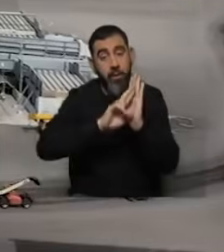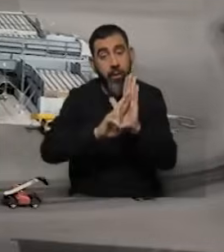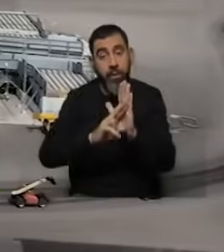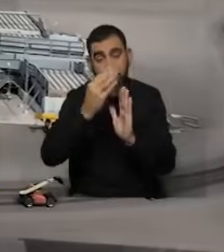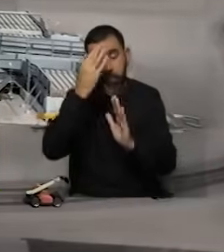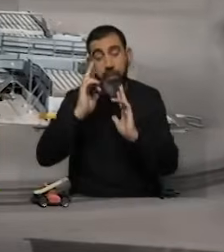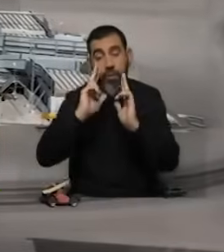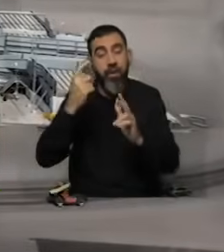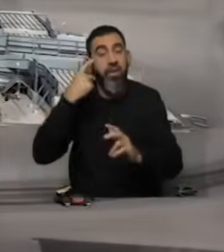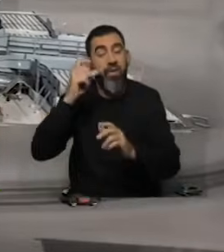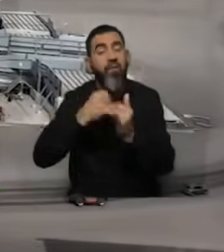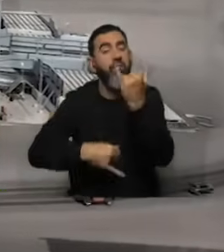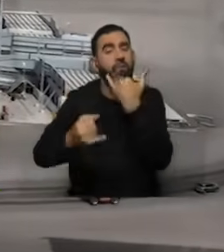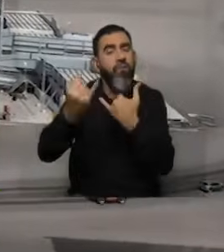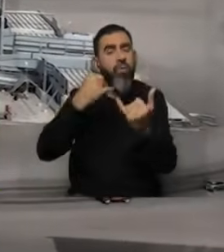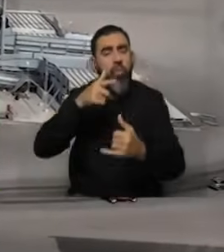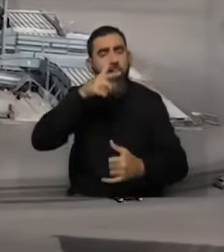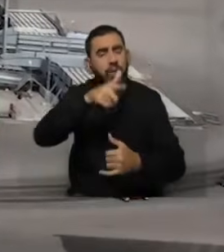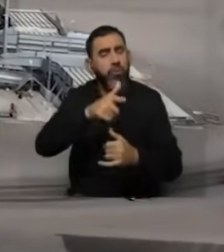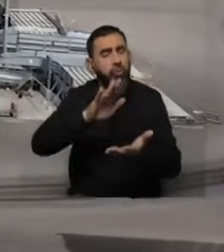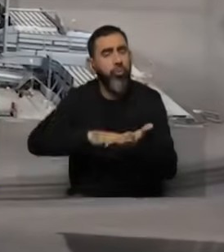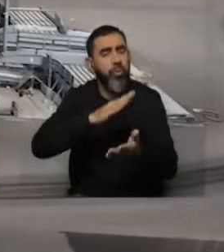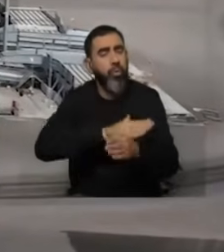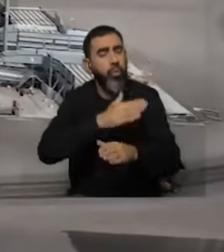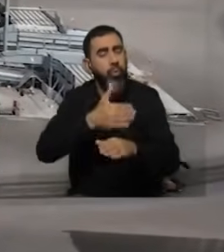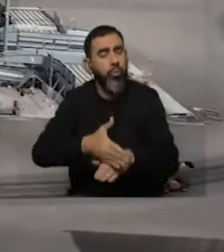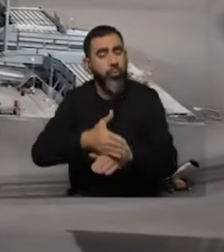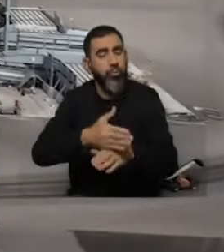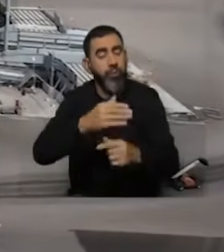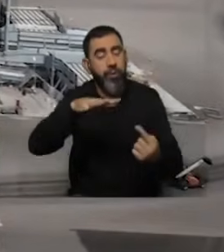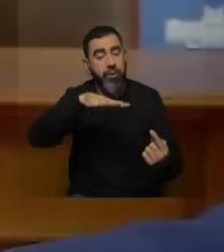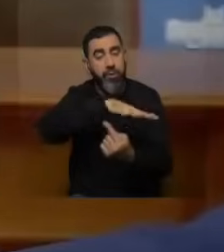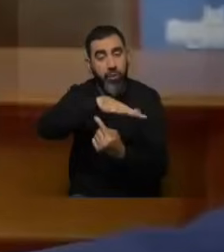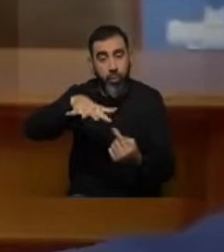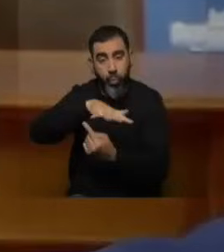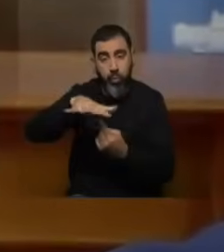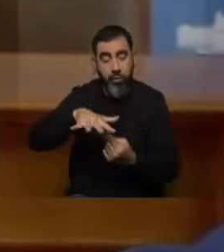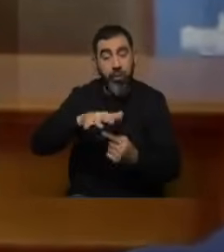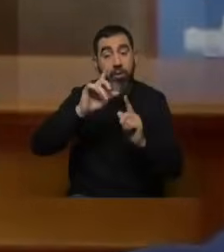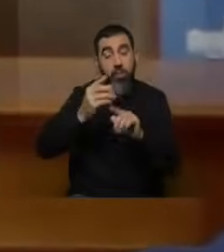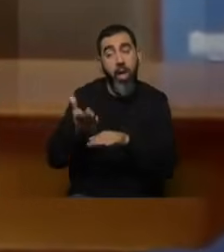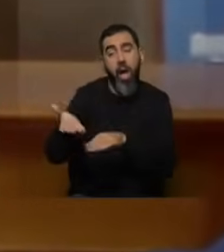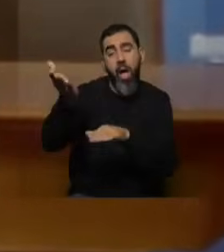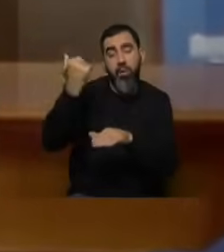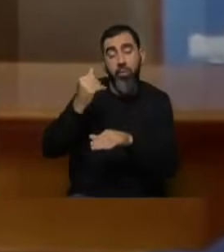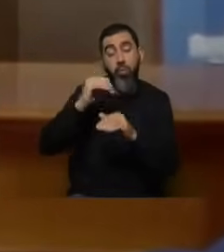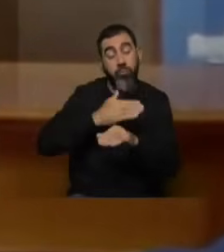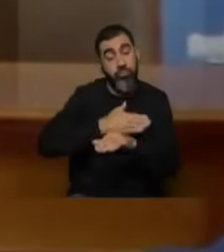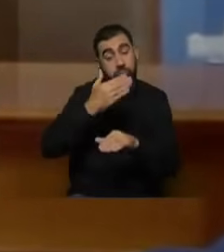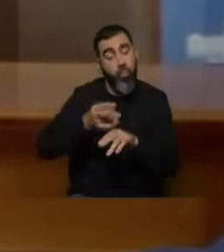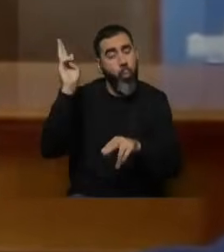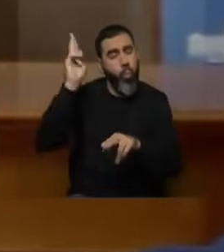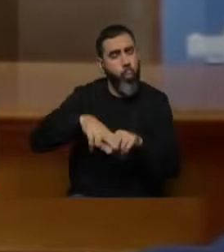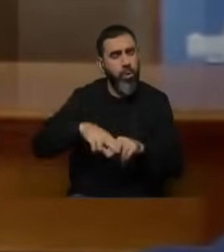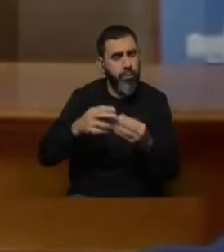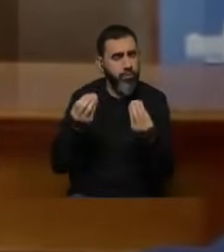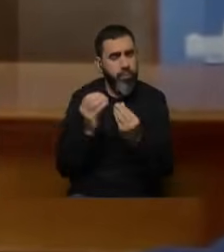amplio dijo que la idea es Tener información de primera mano sobre el impacto en biodiversidad de ambos derrames sobre todo el anterior que dejó como consecuencia la muerte